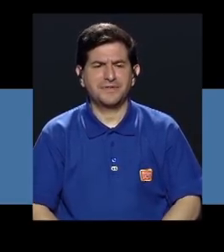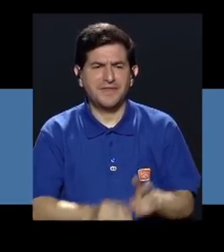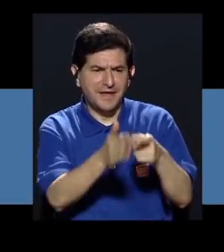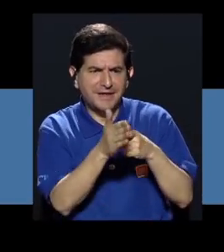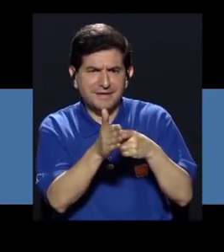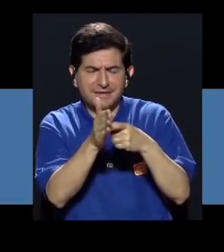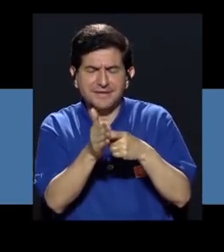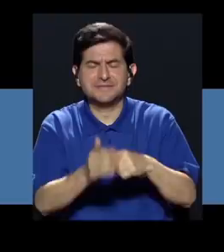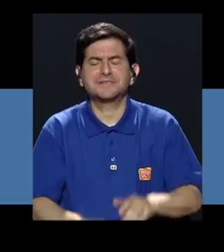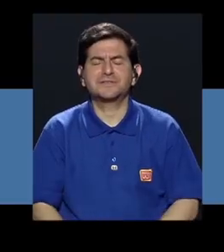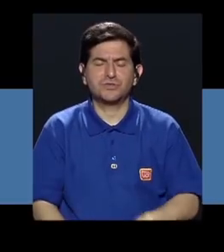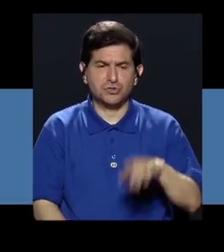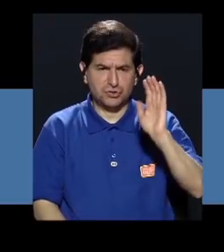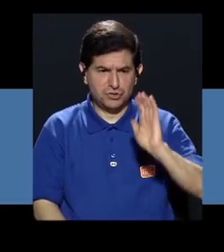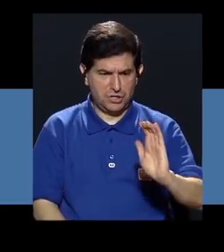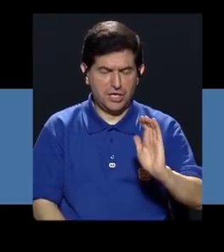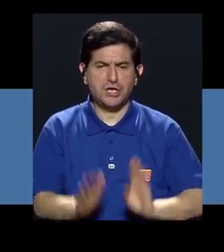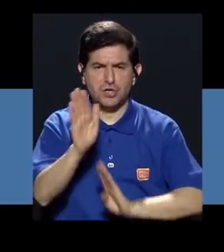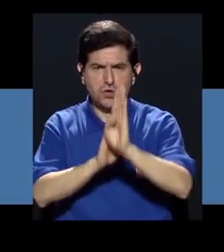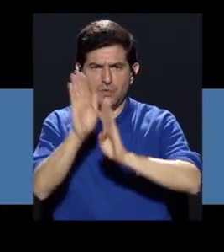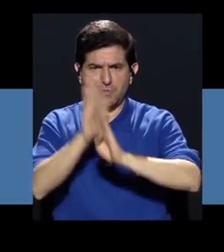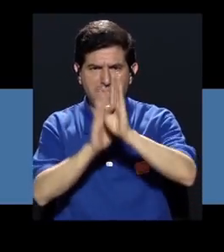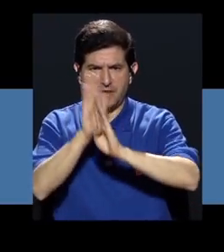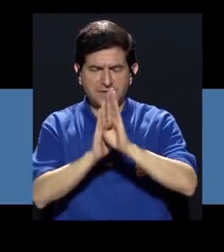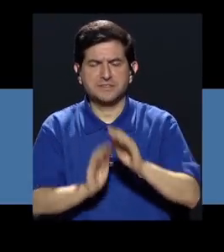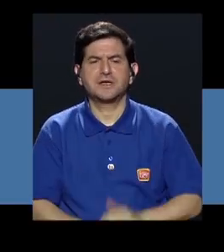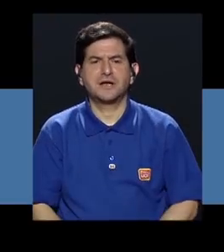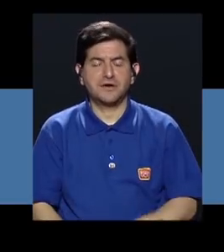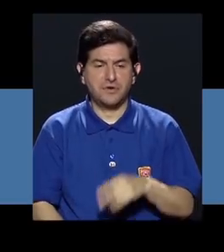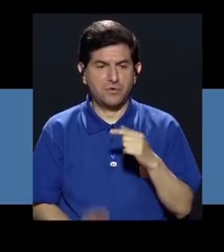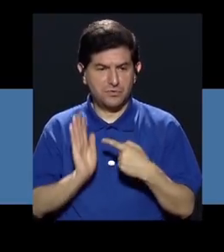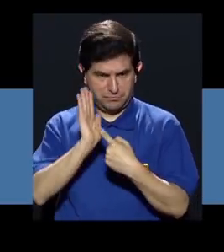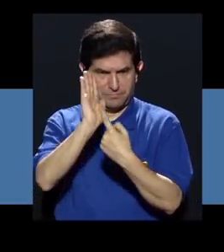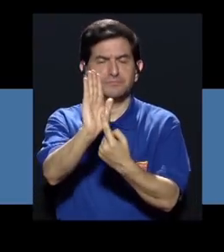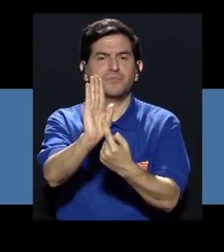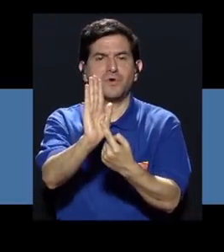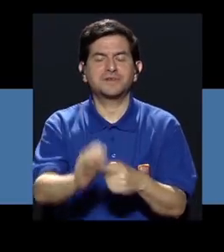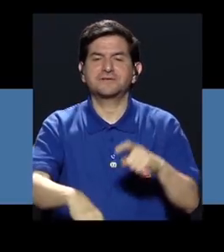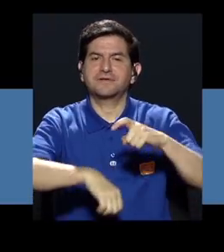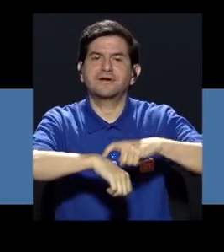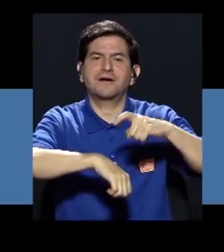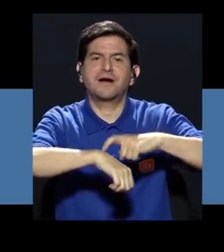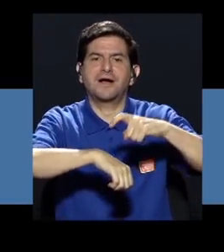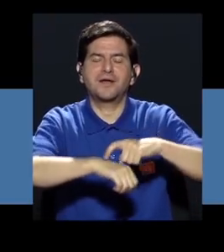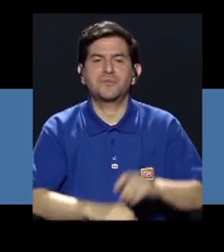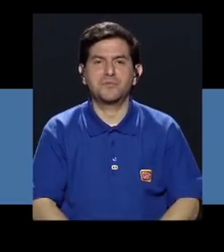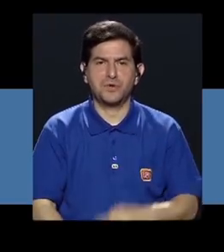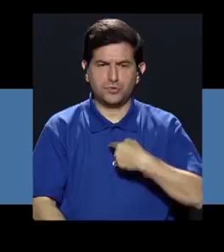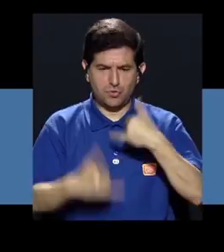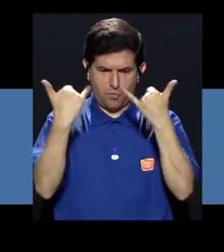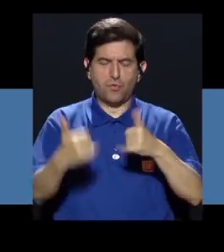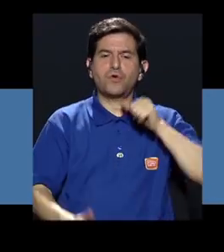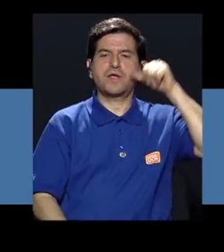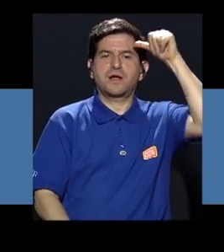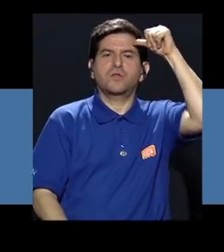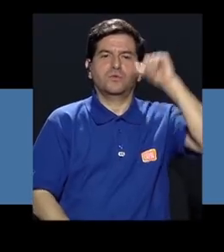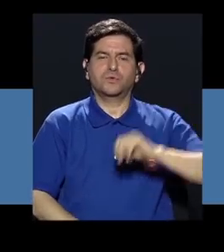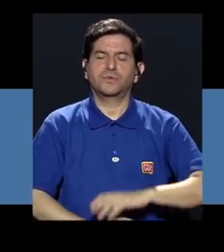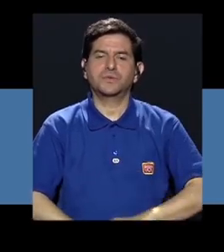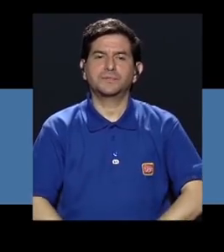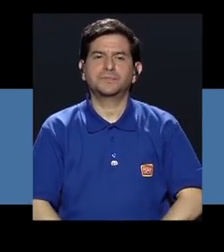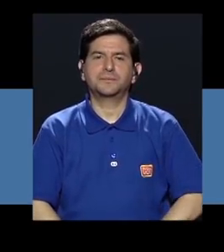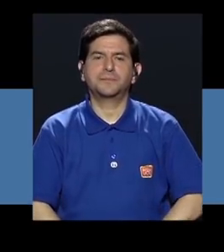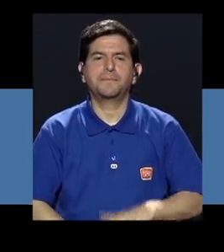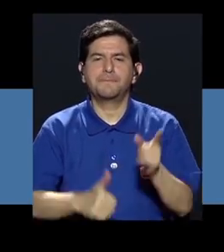de requerimientos que tiene un niño para poder desarrollarse y desenvolverse se ven reflejados a la hora de uno ser ya un